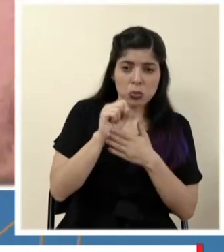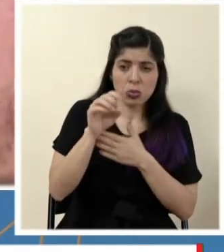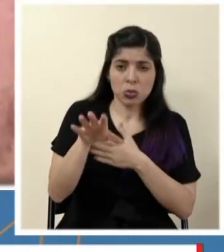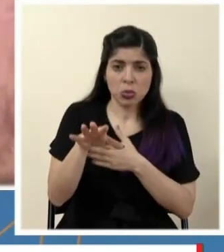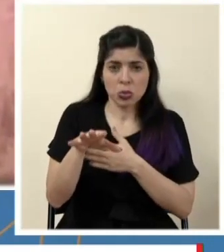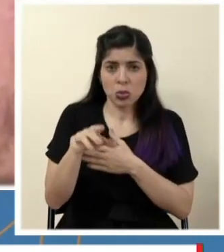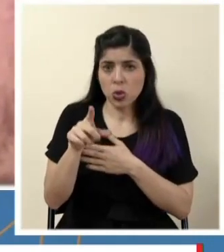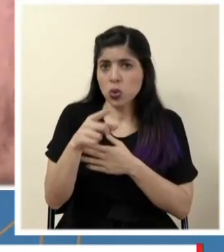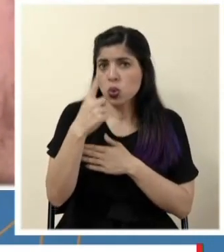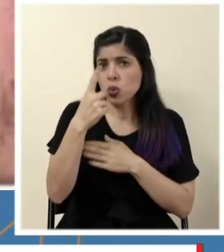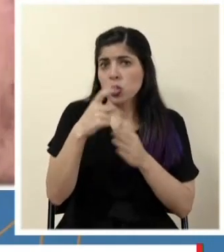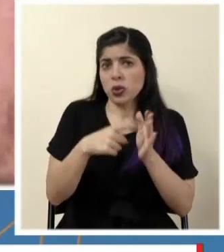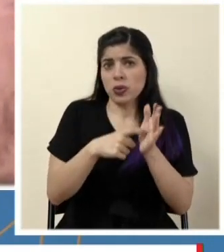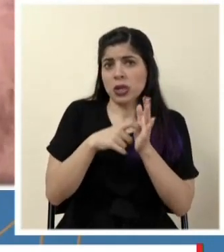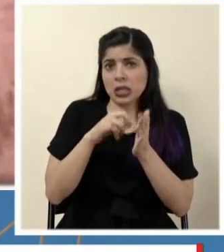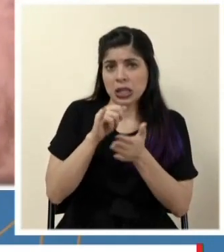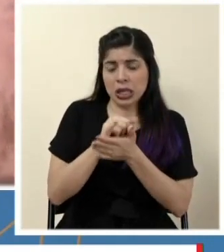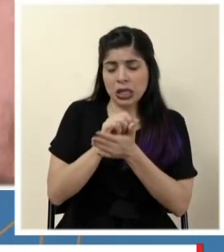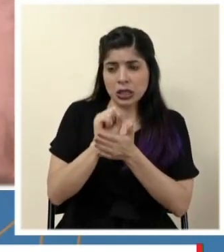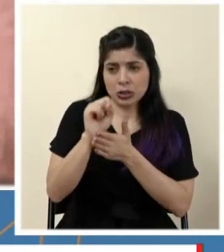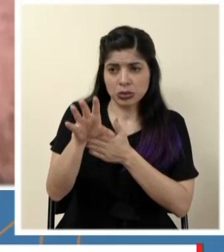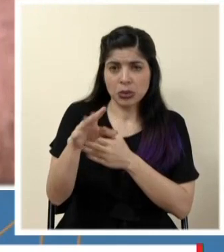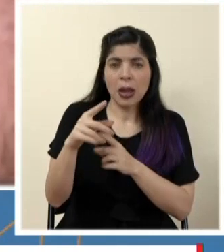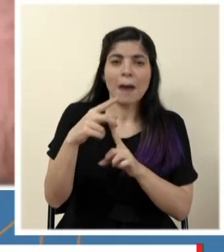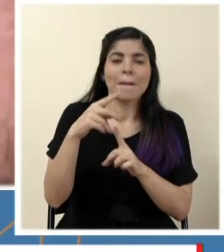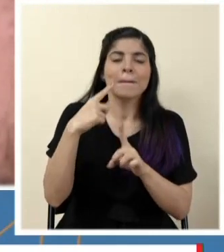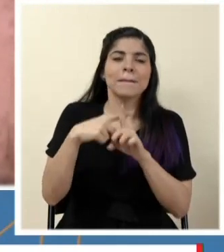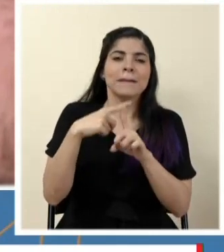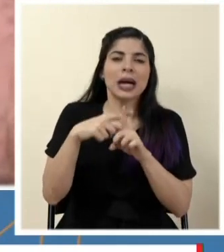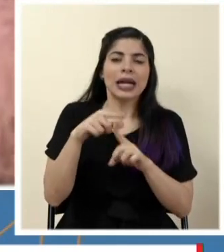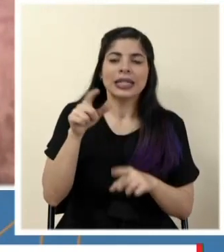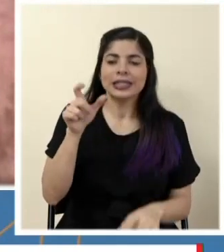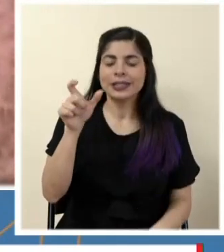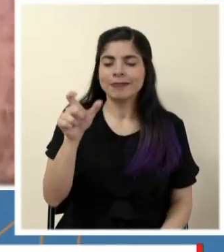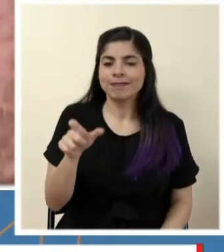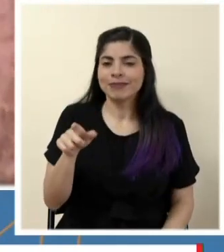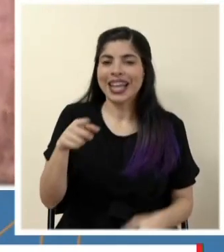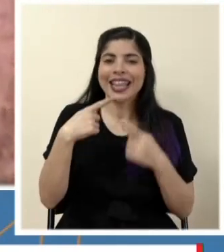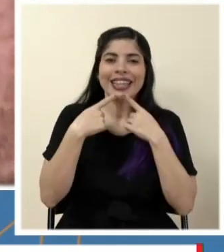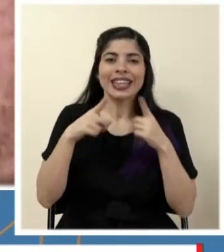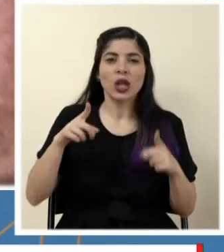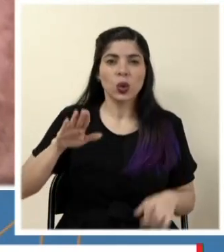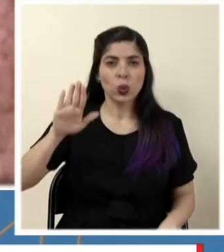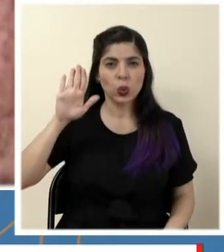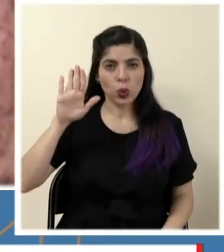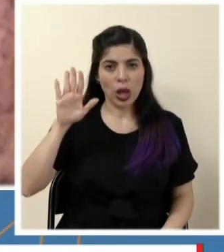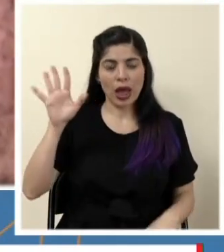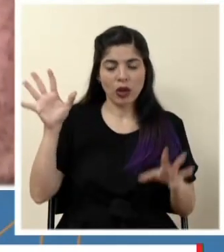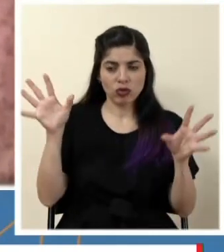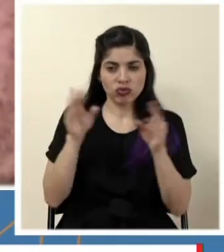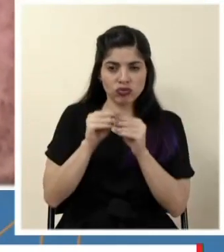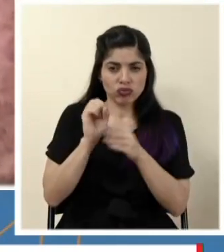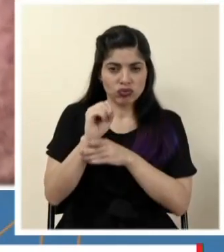único requisito que le pedían, además lo que era también lo que era declaración jurada. ¿Qué criterios está utilizando